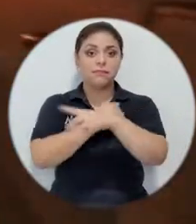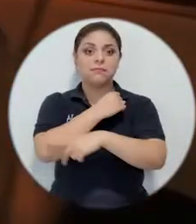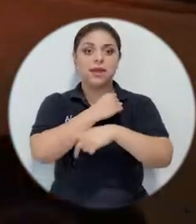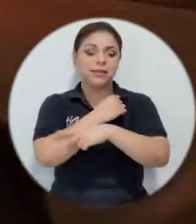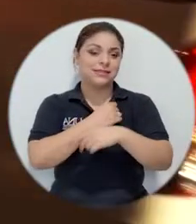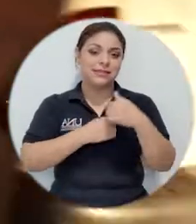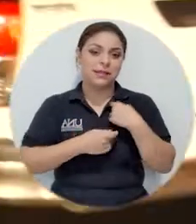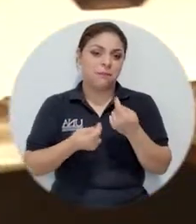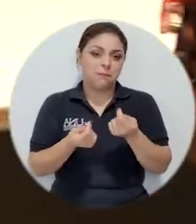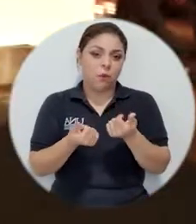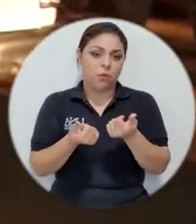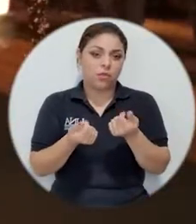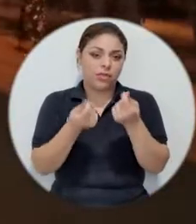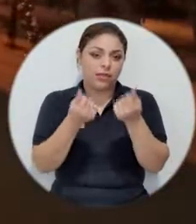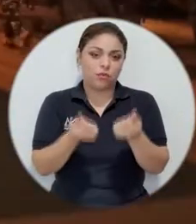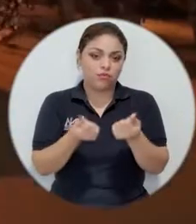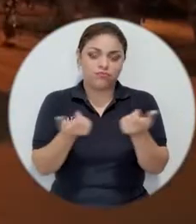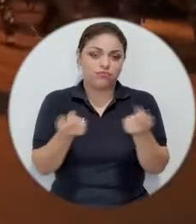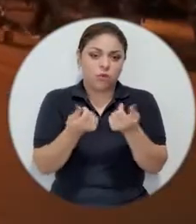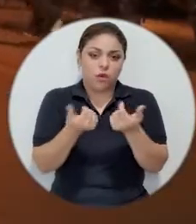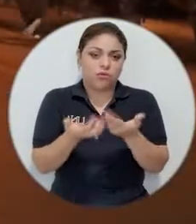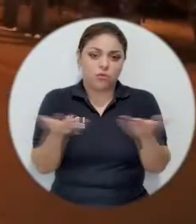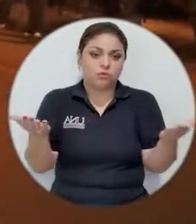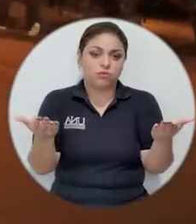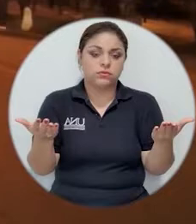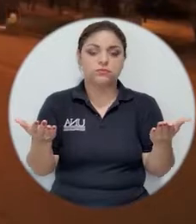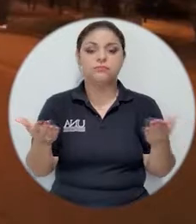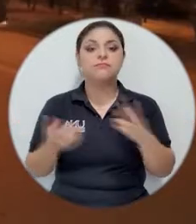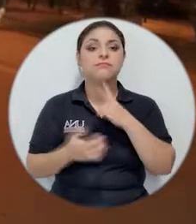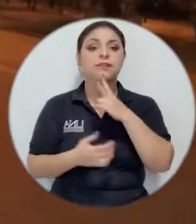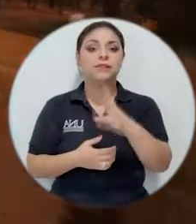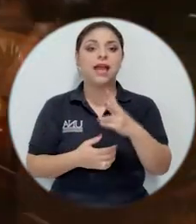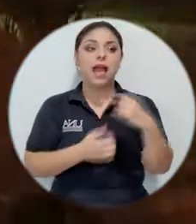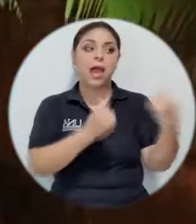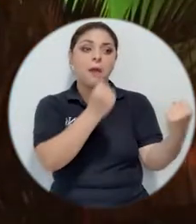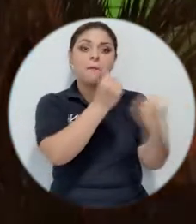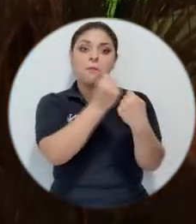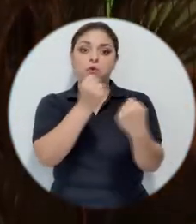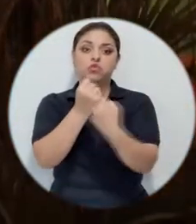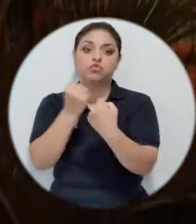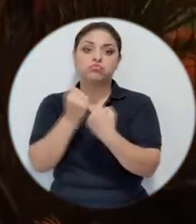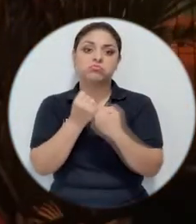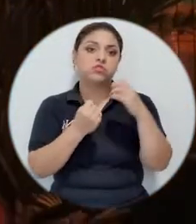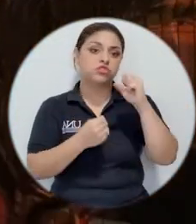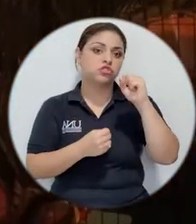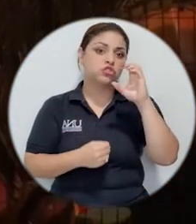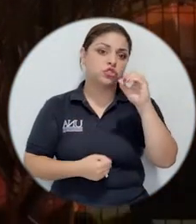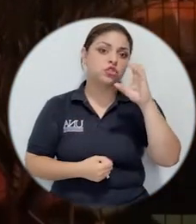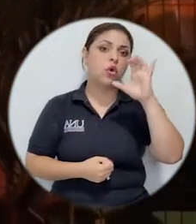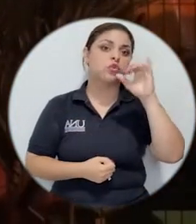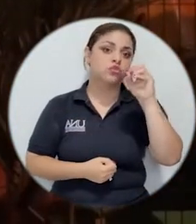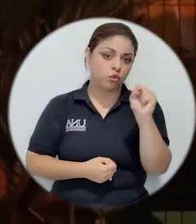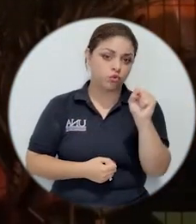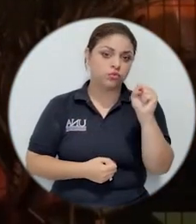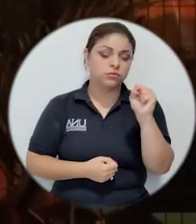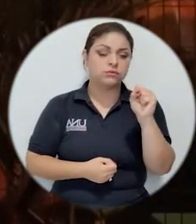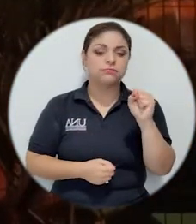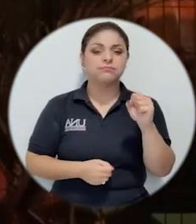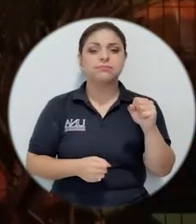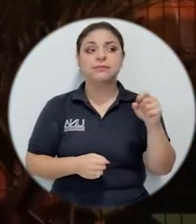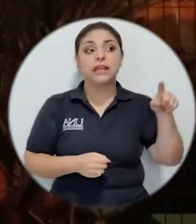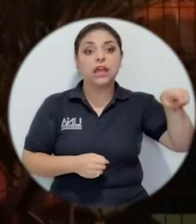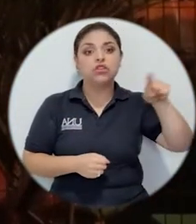la verdad es que como somos un país que tiene pocos recursos, normalmente recibimos mucha cooperación de socios que tienen una agenda